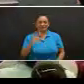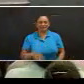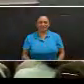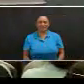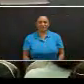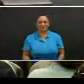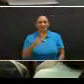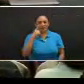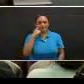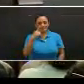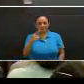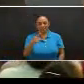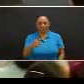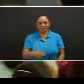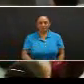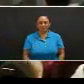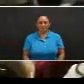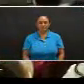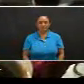Mire,